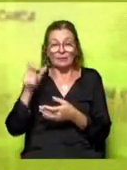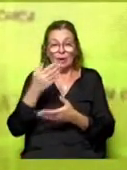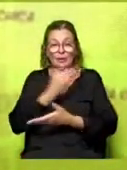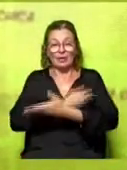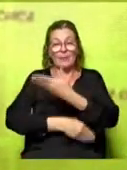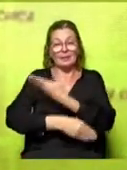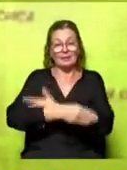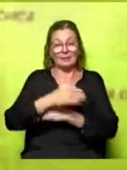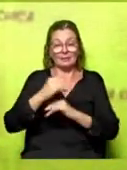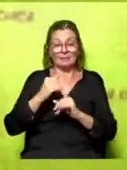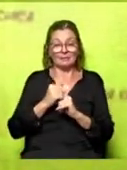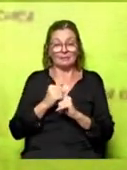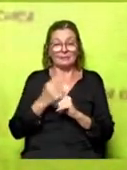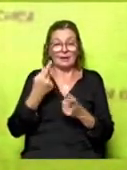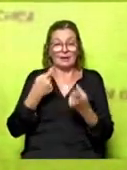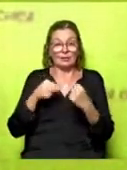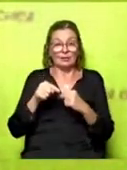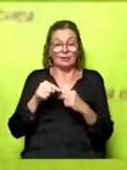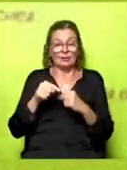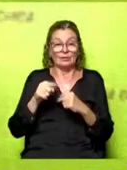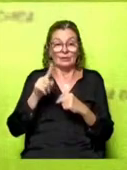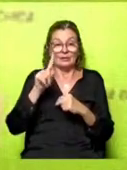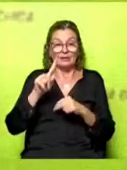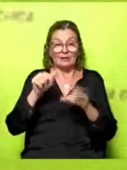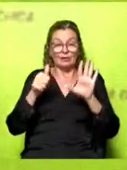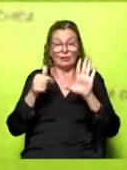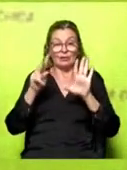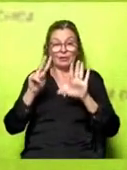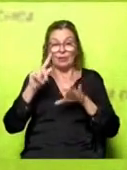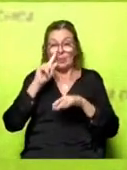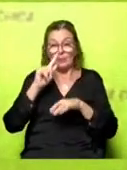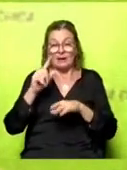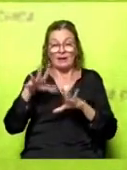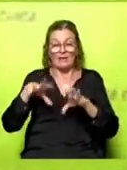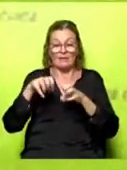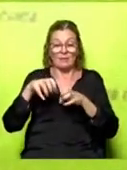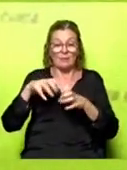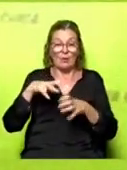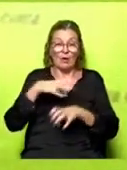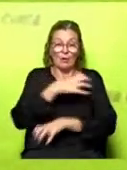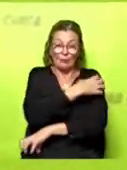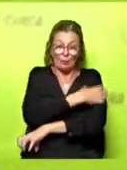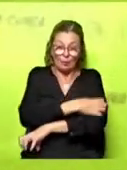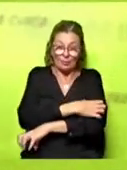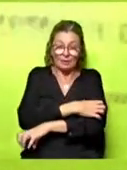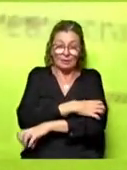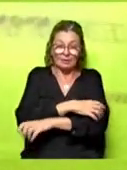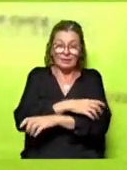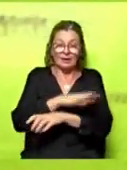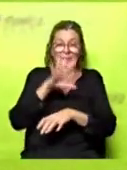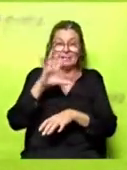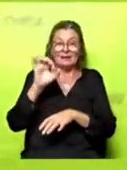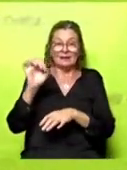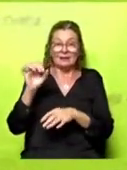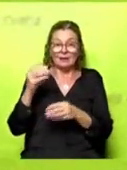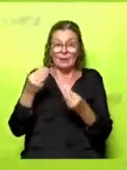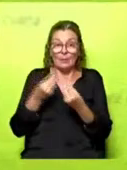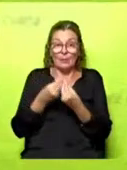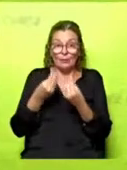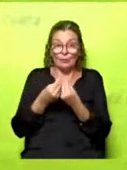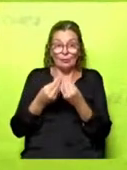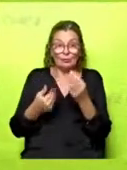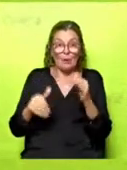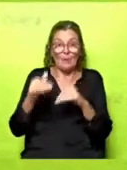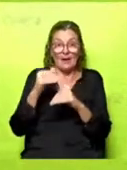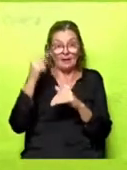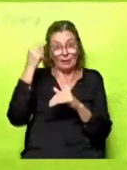discapacidad. Entonces, son los 162.000 que vivimos en asentamiento. Las 500, o sea, somos miles, muchos más de lo